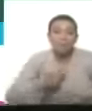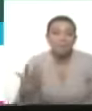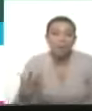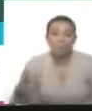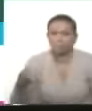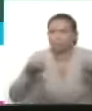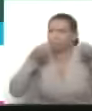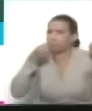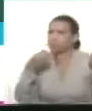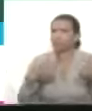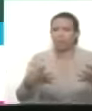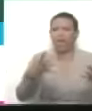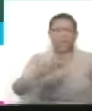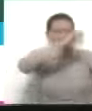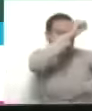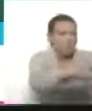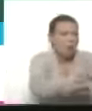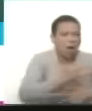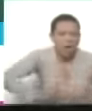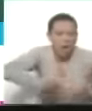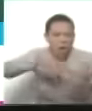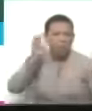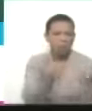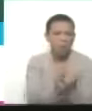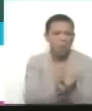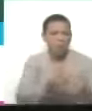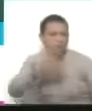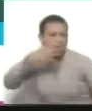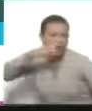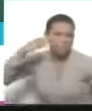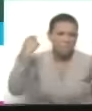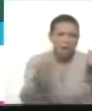internacional dictador guerrerista amenaza